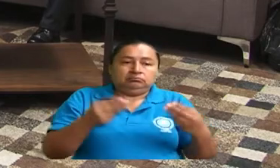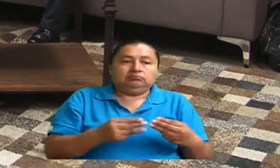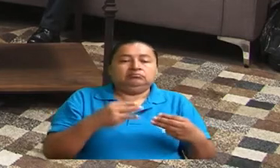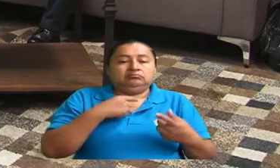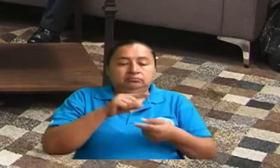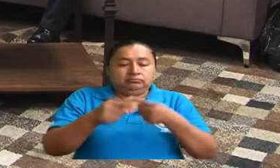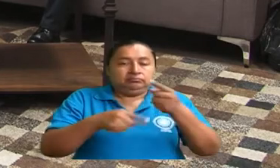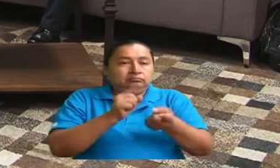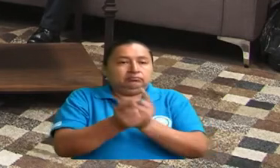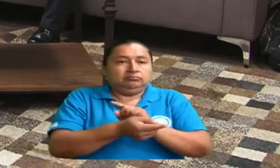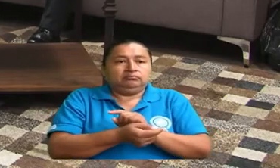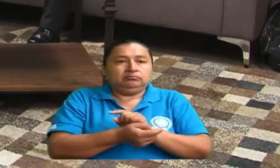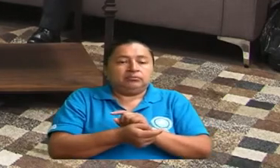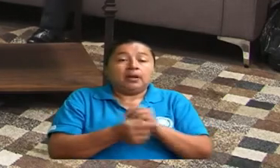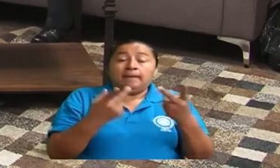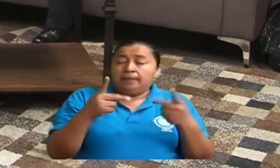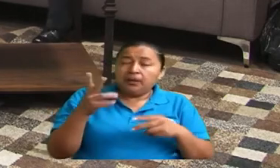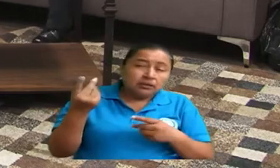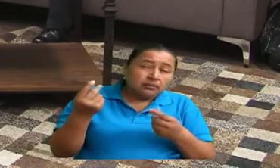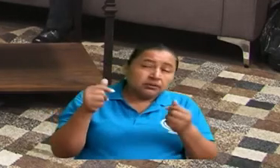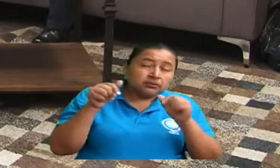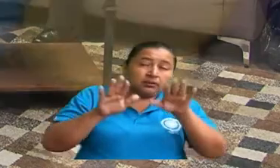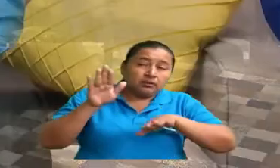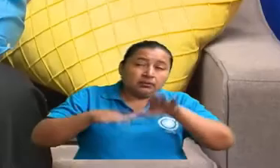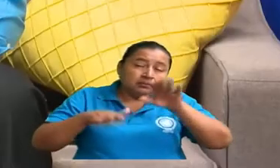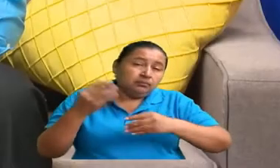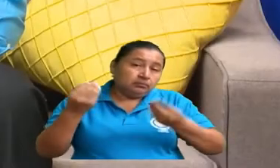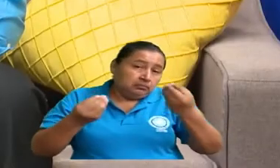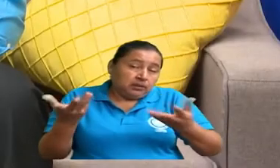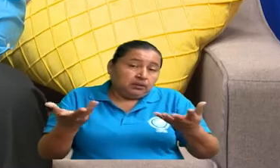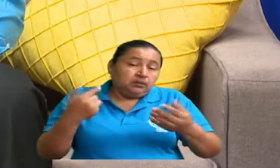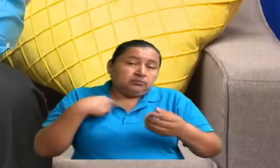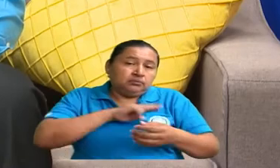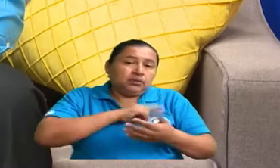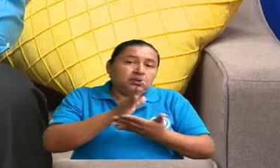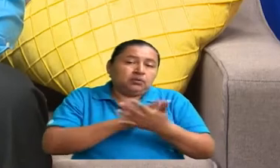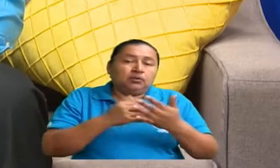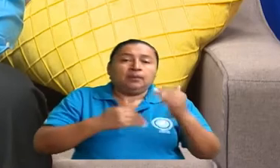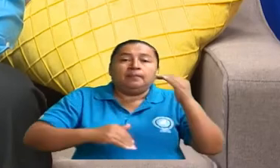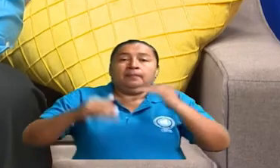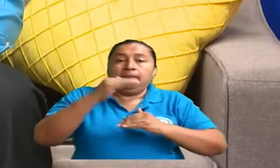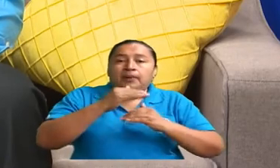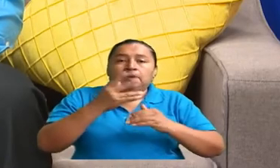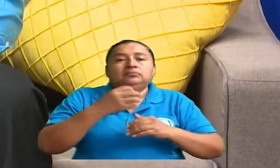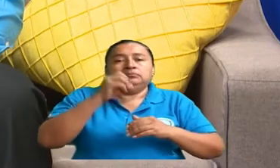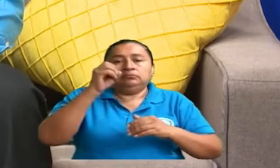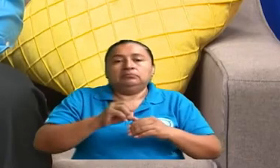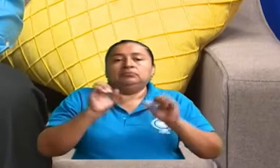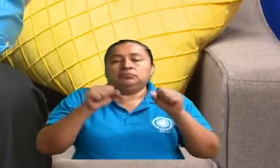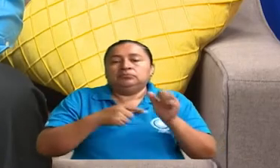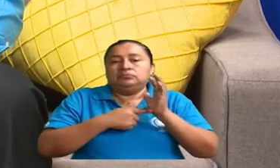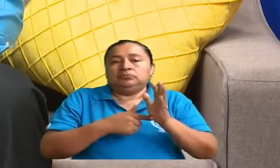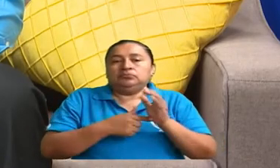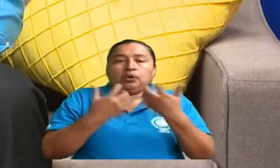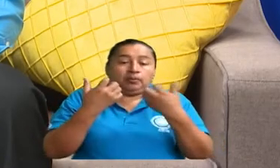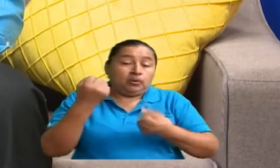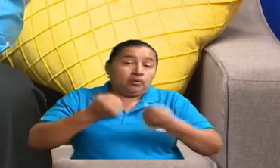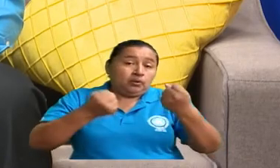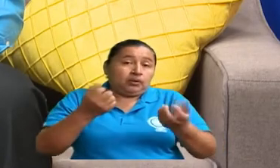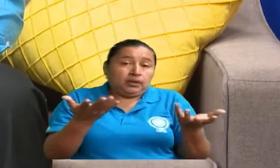reciclables. Y es que los precios van variando en función de los productos y ahí, claro, obviamente hay unos que tienen mayor rentabilidad, por ejemplo, lo de los